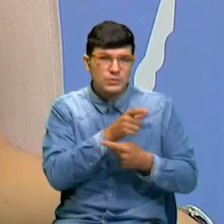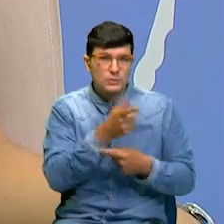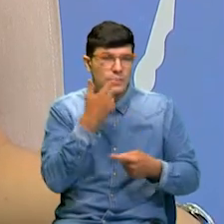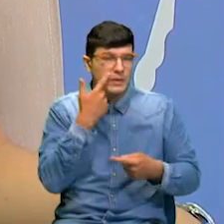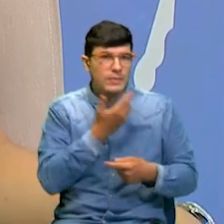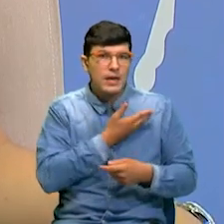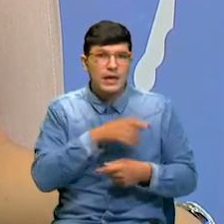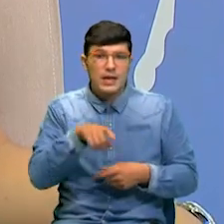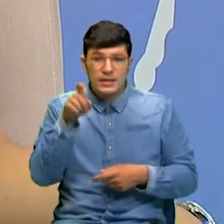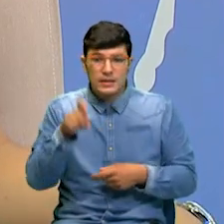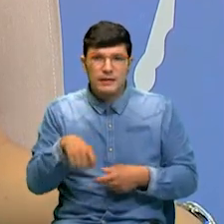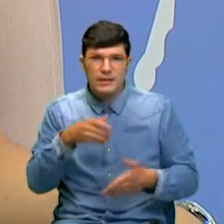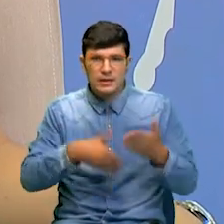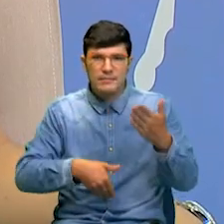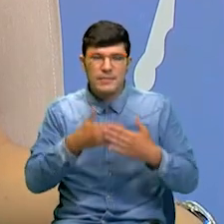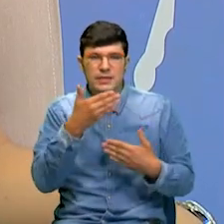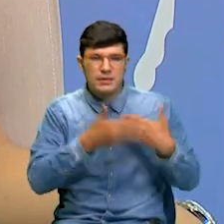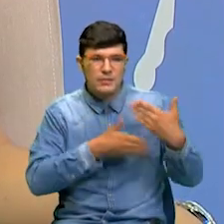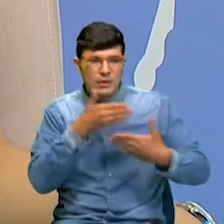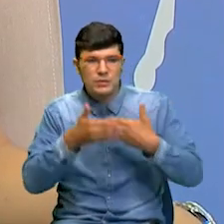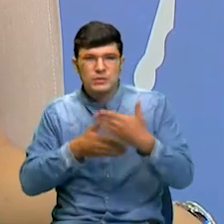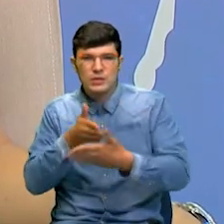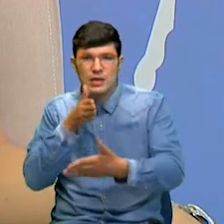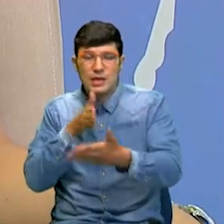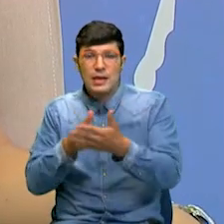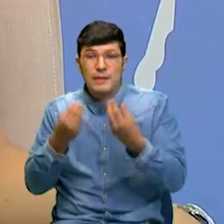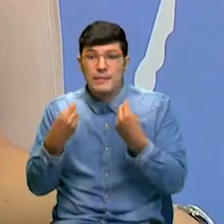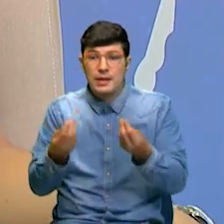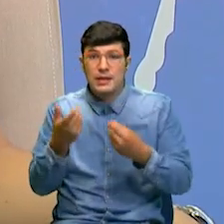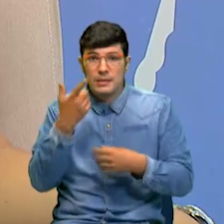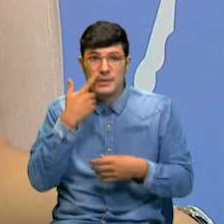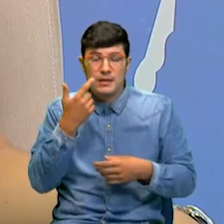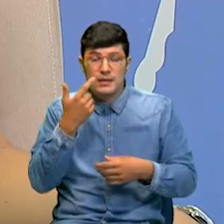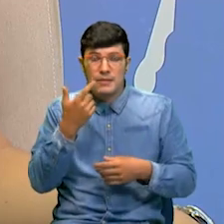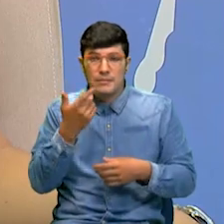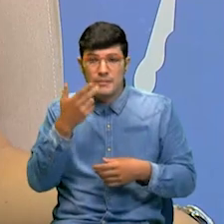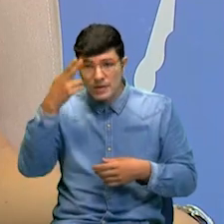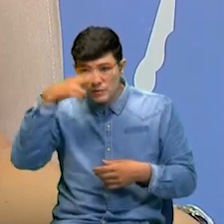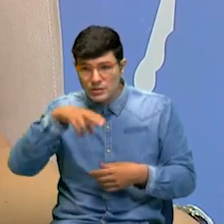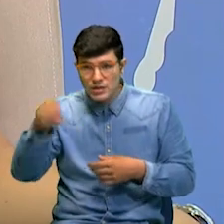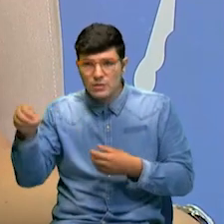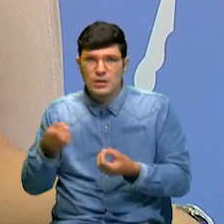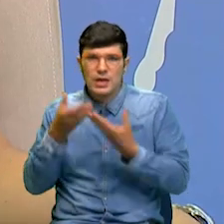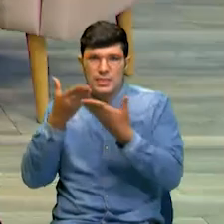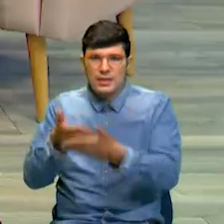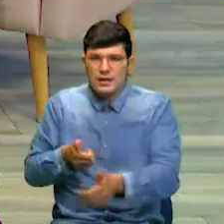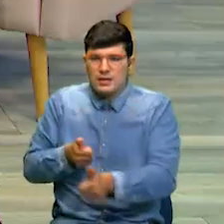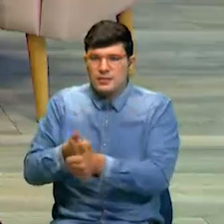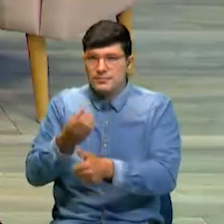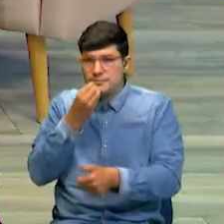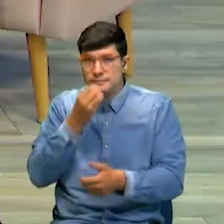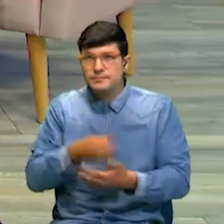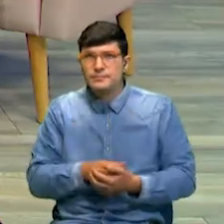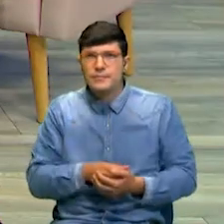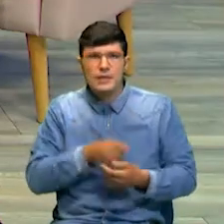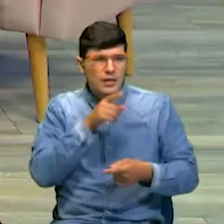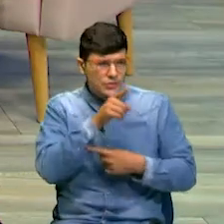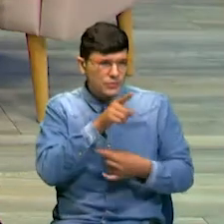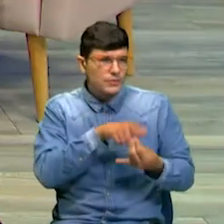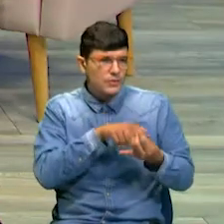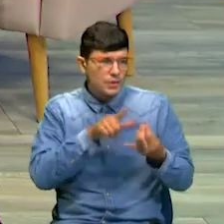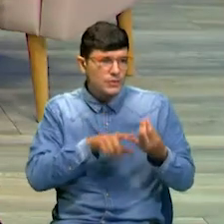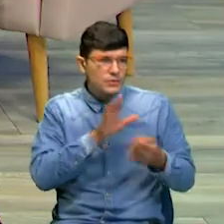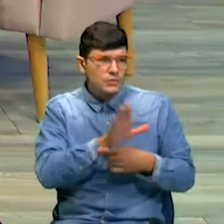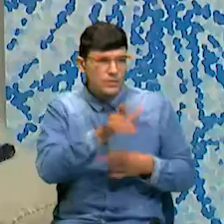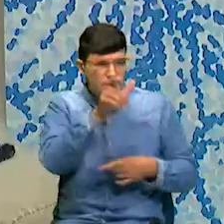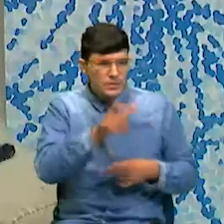ellos deben iniciar un determinado proceso para que los hijos le otorguen los alimentos. Bueno, en este caso dice la